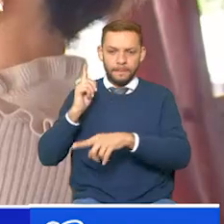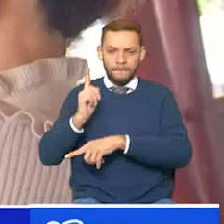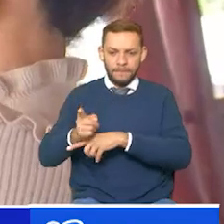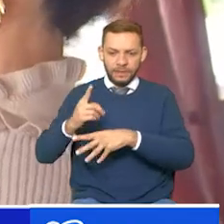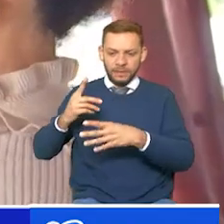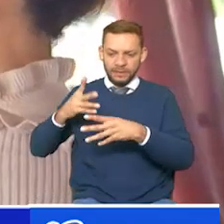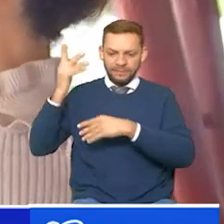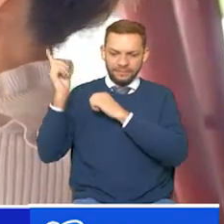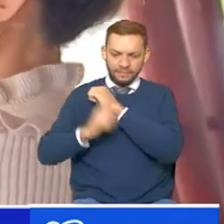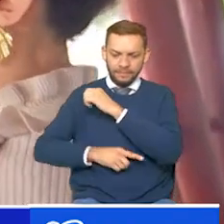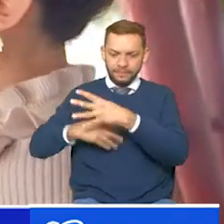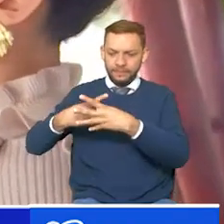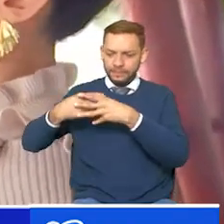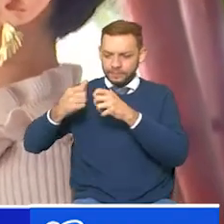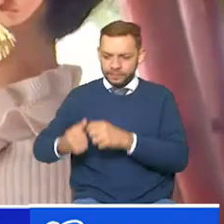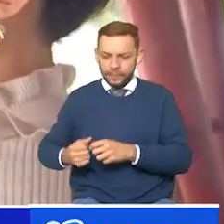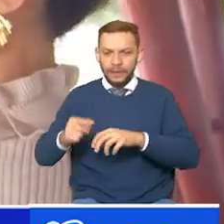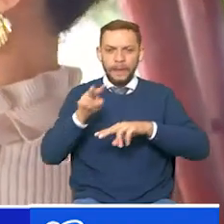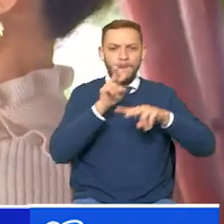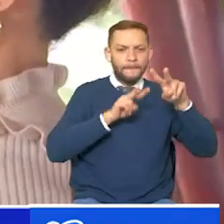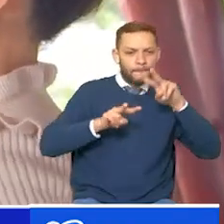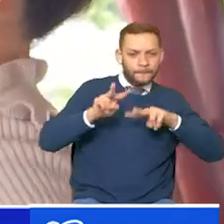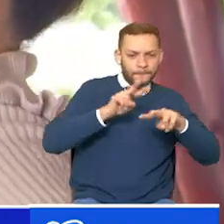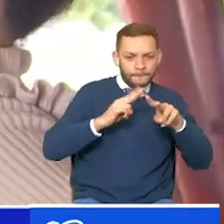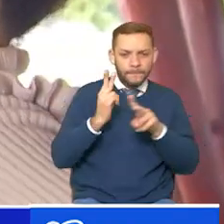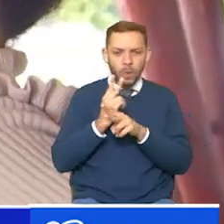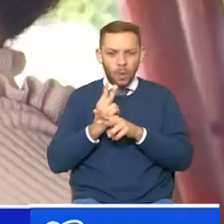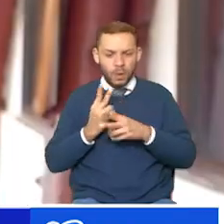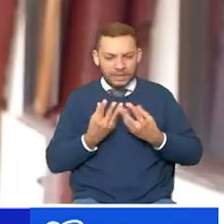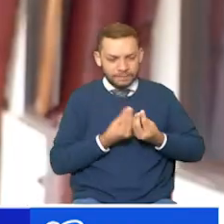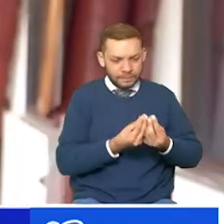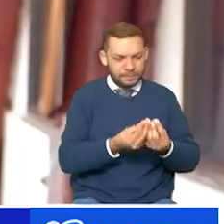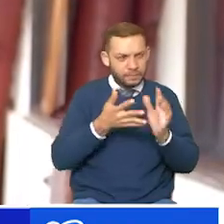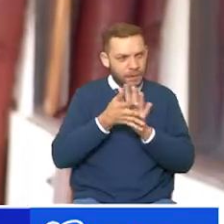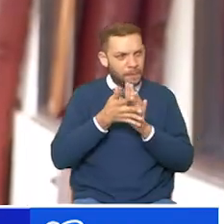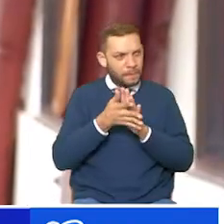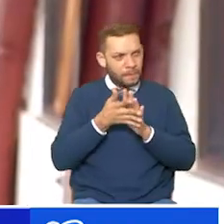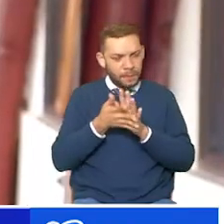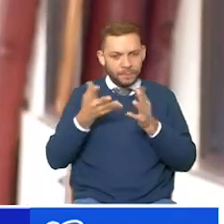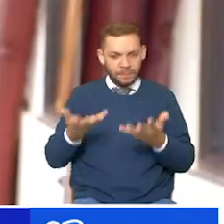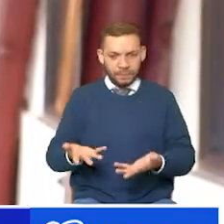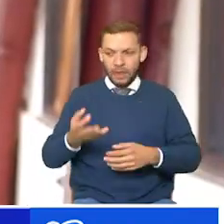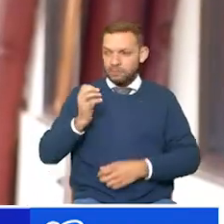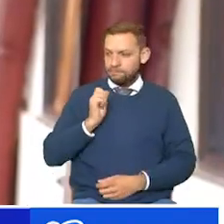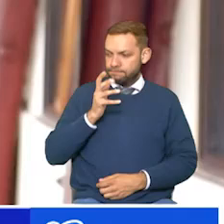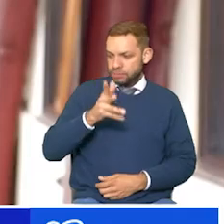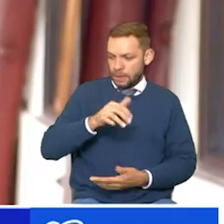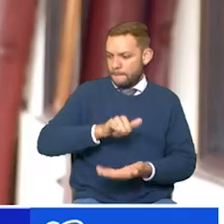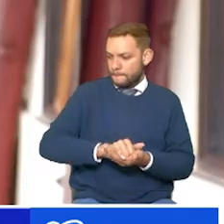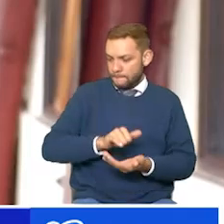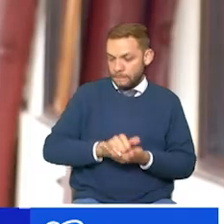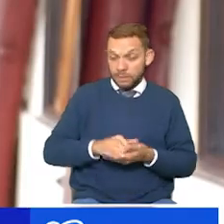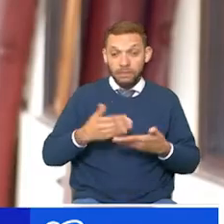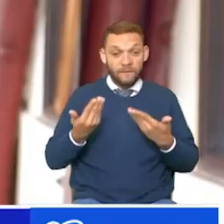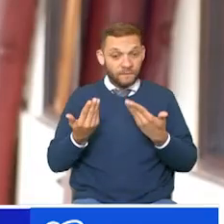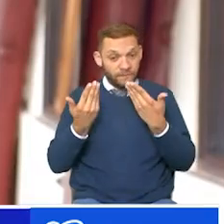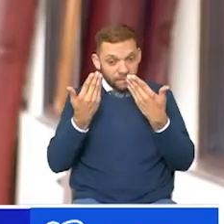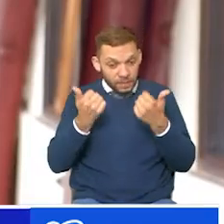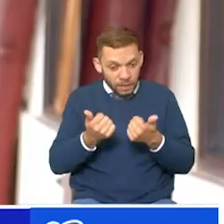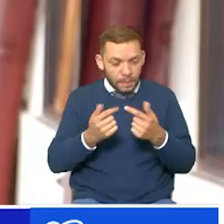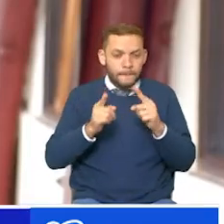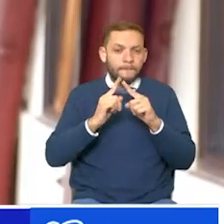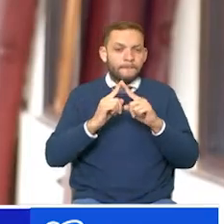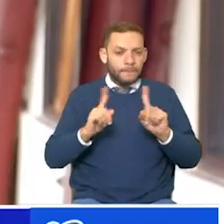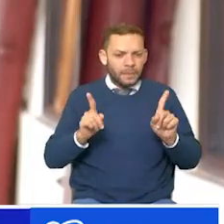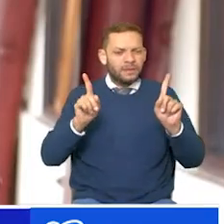la opinión de la veedora departamental de violencia contra la mujer si bien es una condena ejemplar pero también hay que recalcar cierto